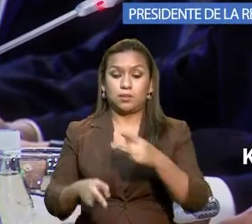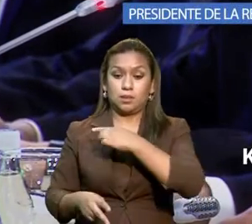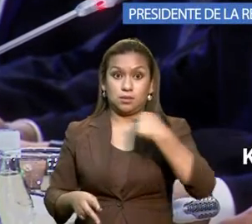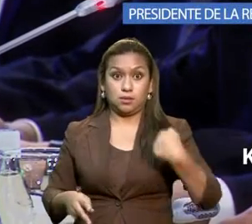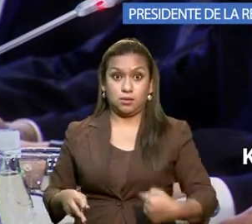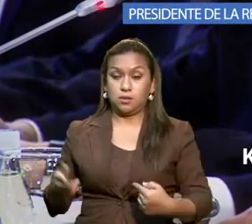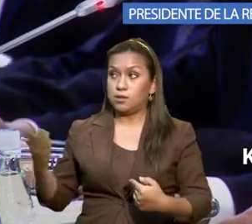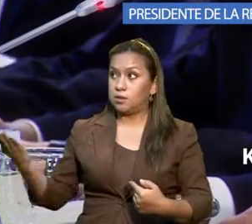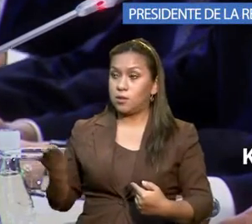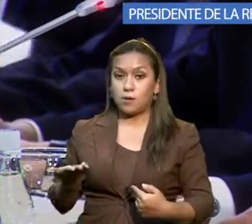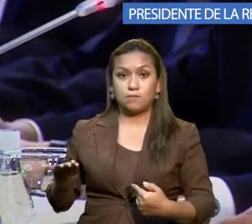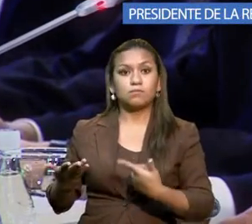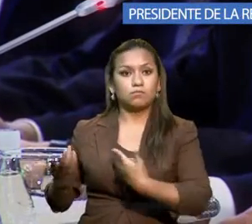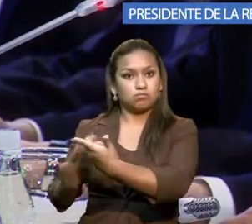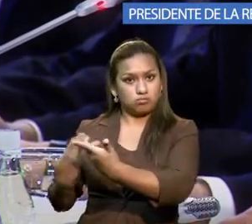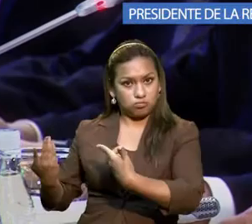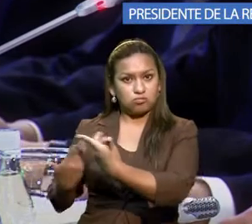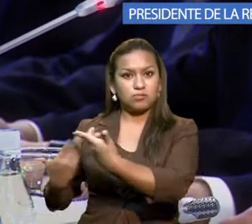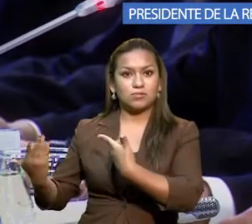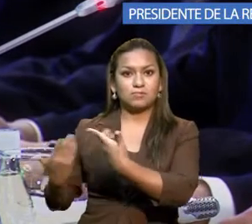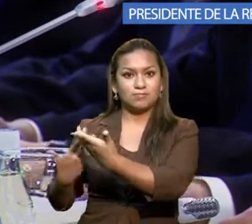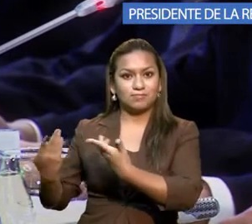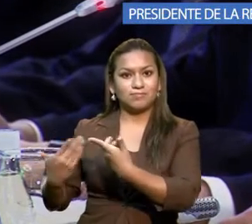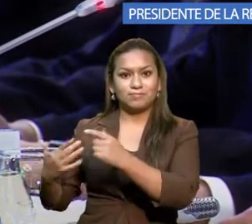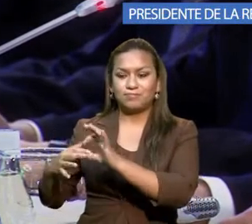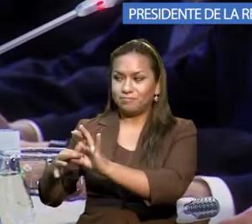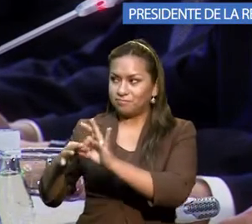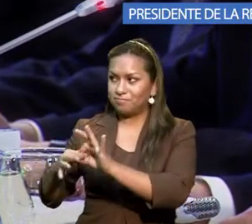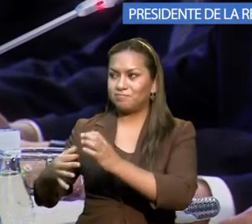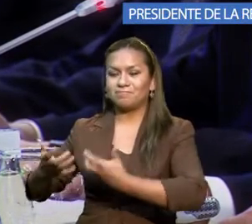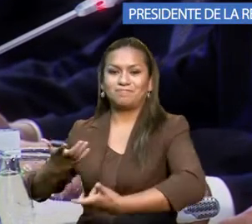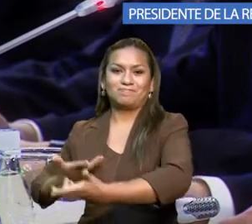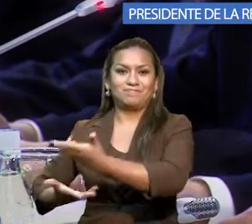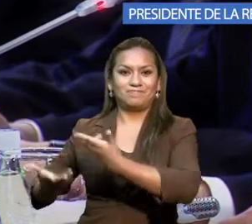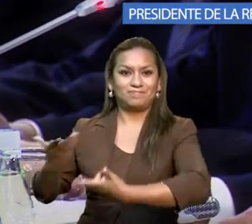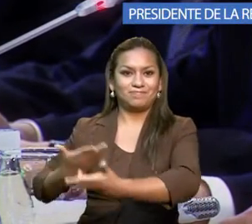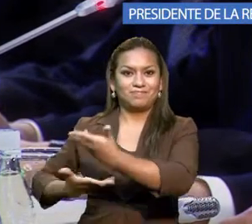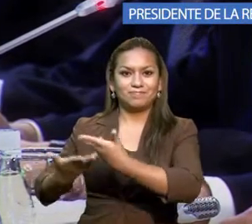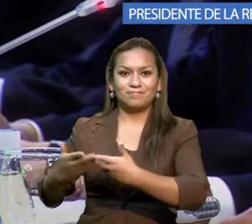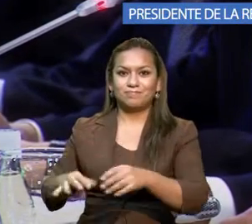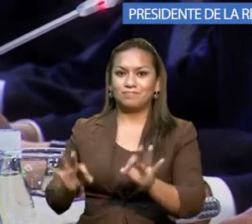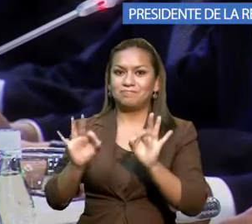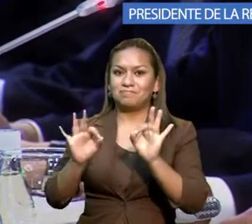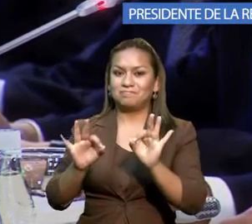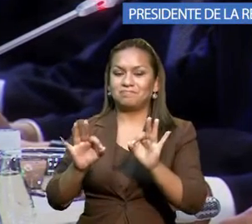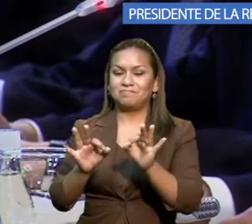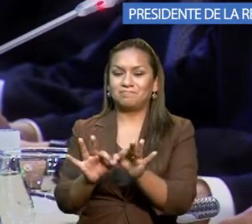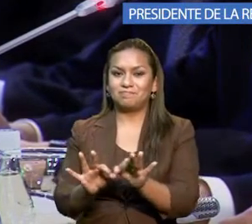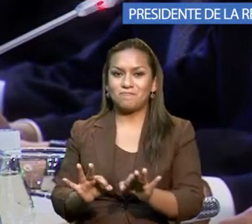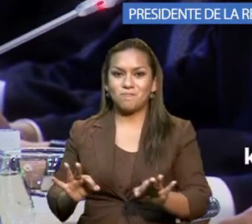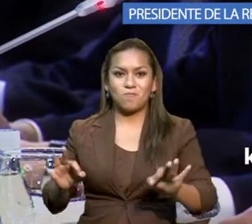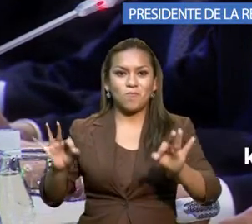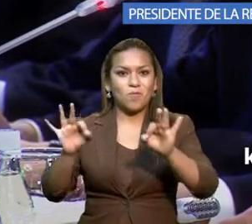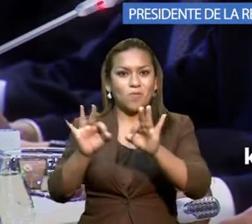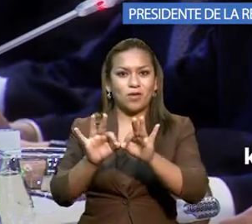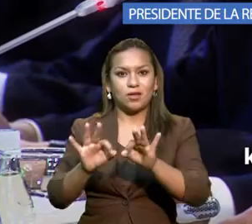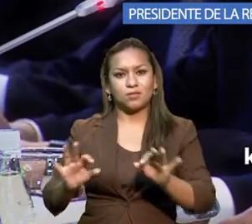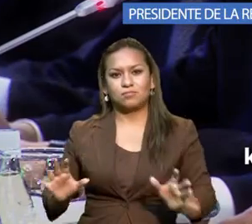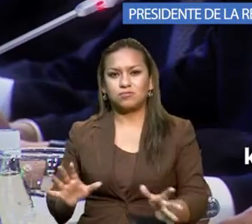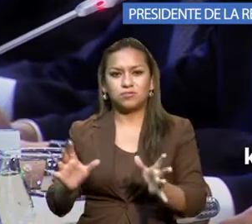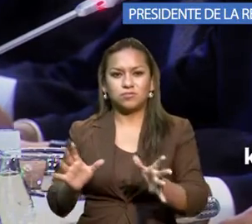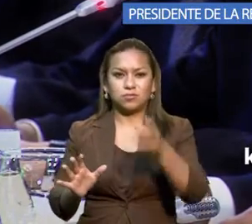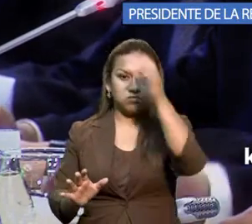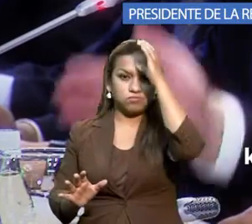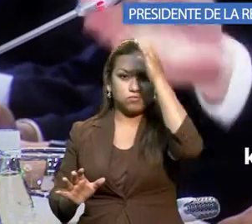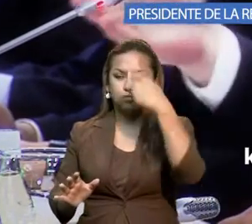China y la Asamblea Nacional del Ecuador han mantenido estrechos intercambios y cooperación, desempeñando un papel de gran relevancia en